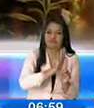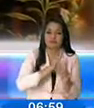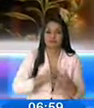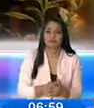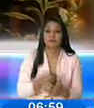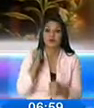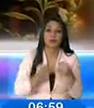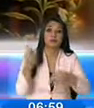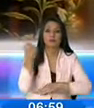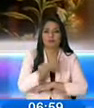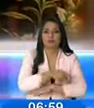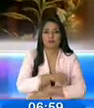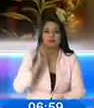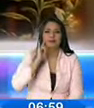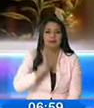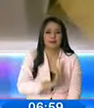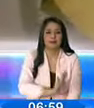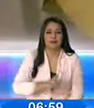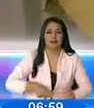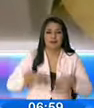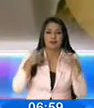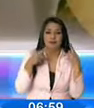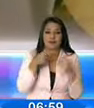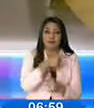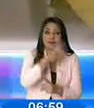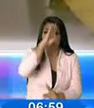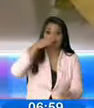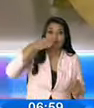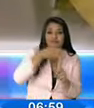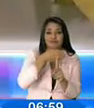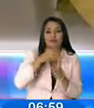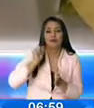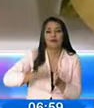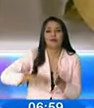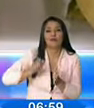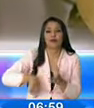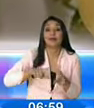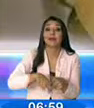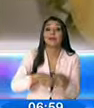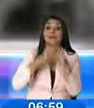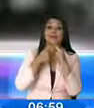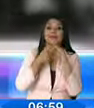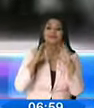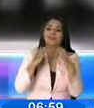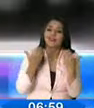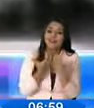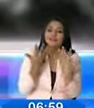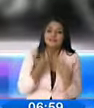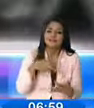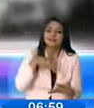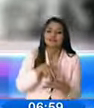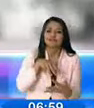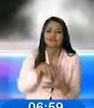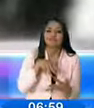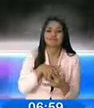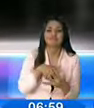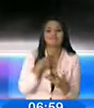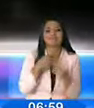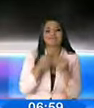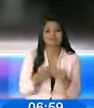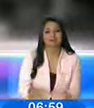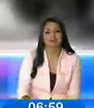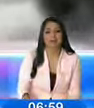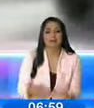que veían a su pequeña, que quería ser abogada e inició el periodo lectivo con muchas ganas de estudiar, pero estas se disiparon en